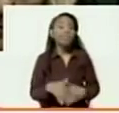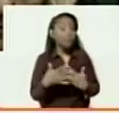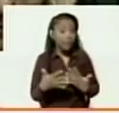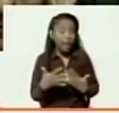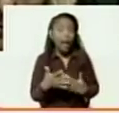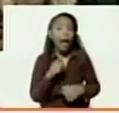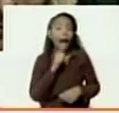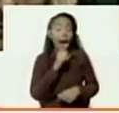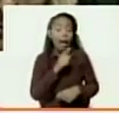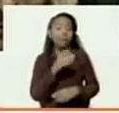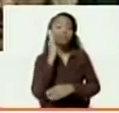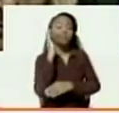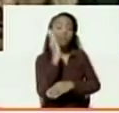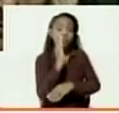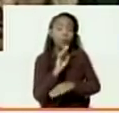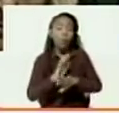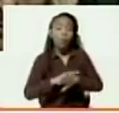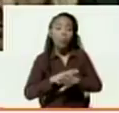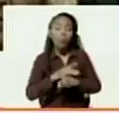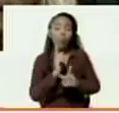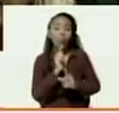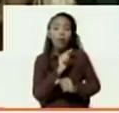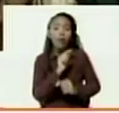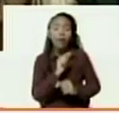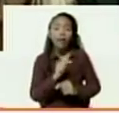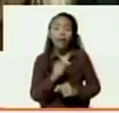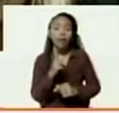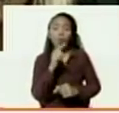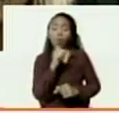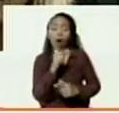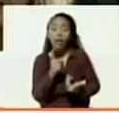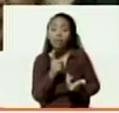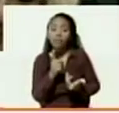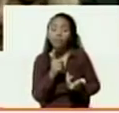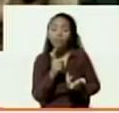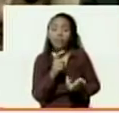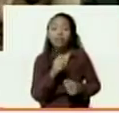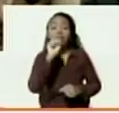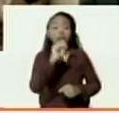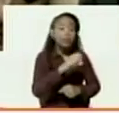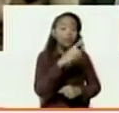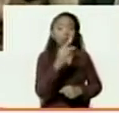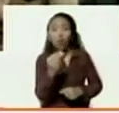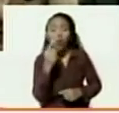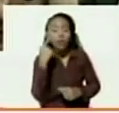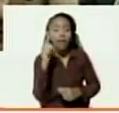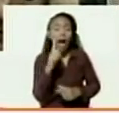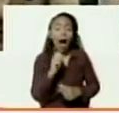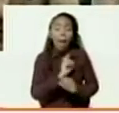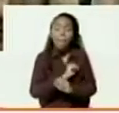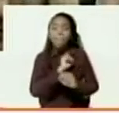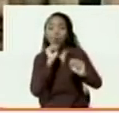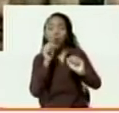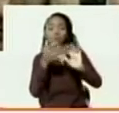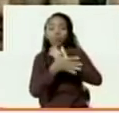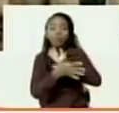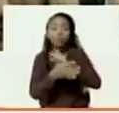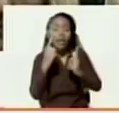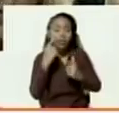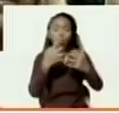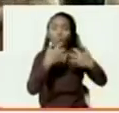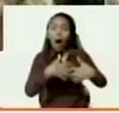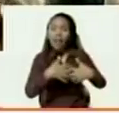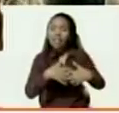fue aprehendido, porque no hay confirmación si realmente llevaba explosivo o no. ¿Hay algún